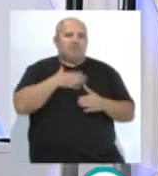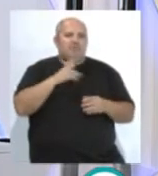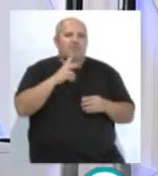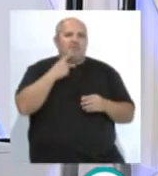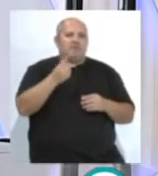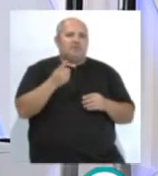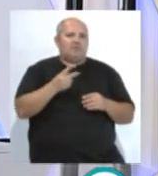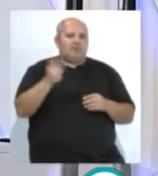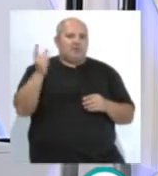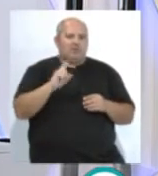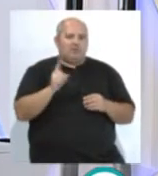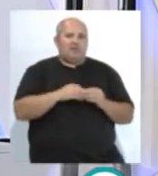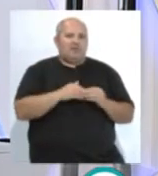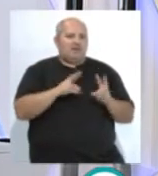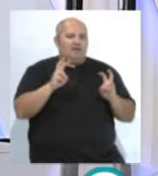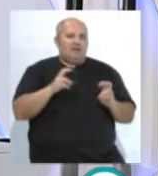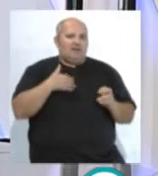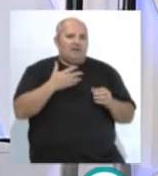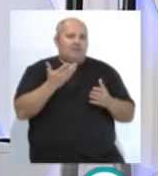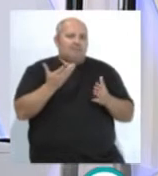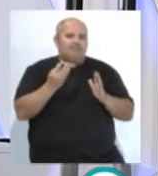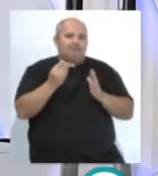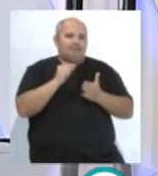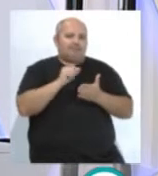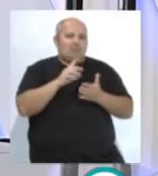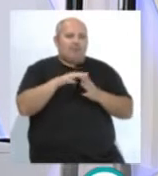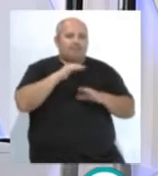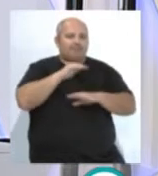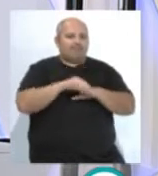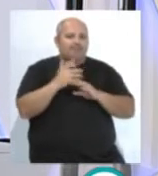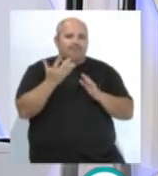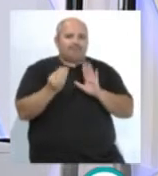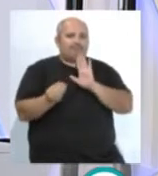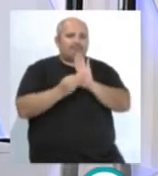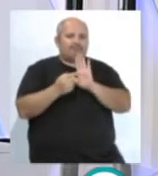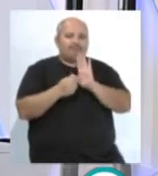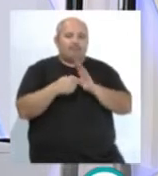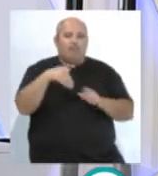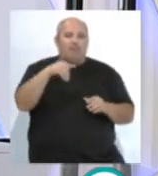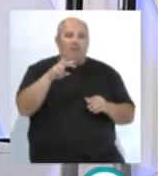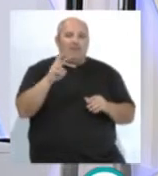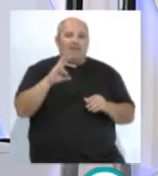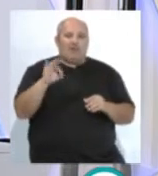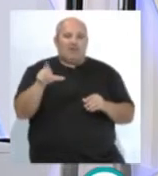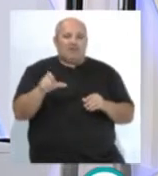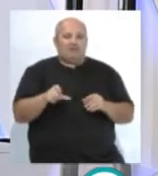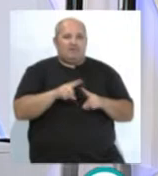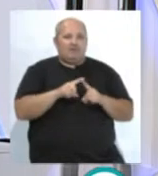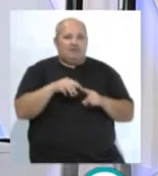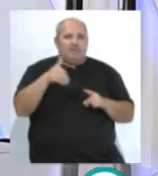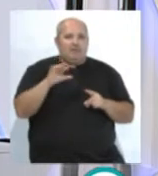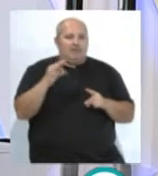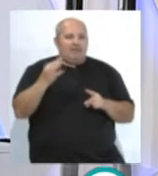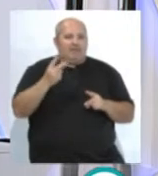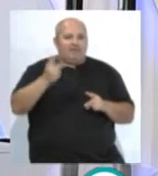dice que se lo quiere llevar, ¿no? Eso está escrito y está clarísimo que tanto Manu como Maxi